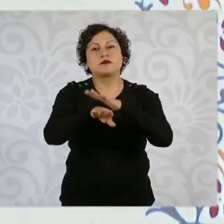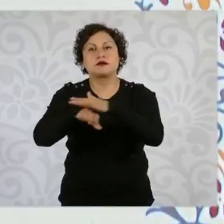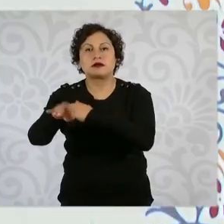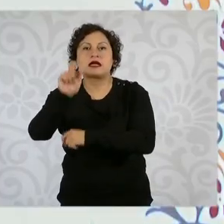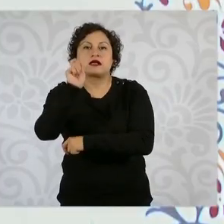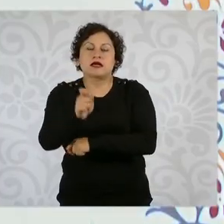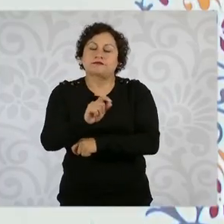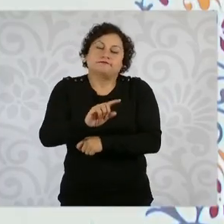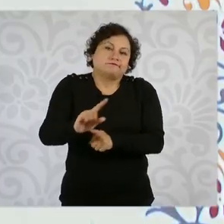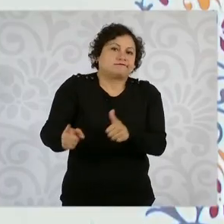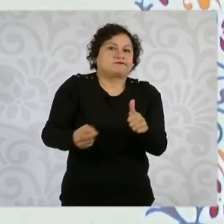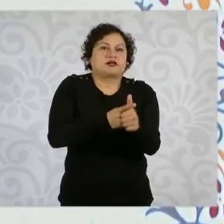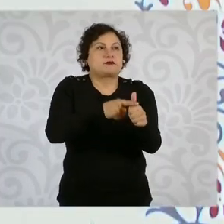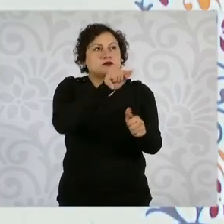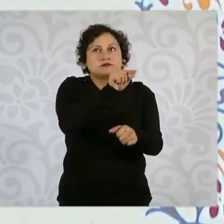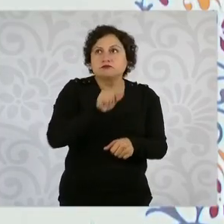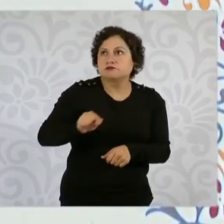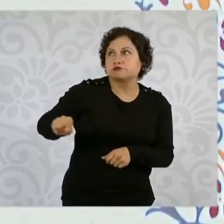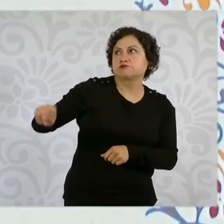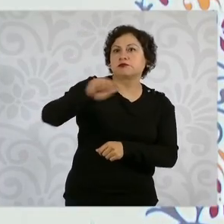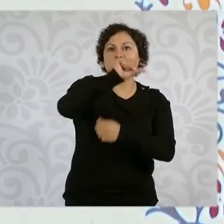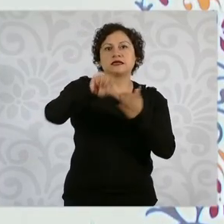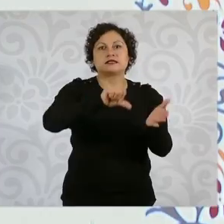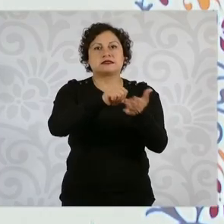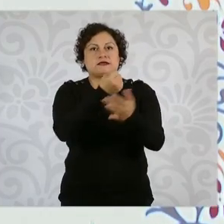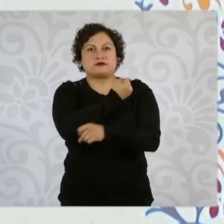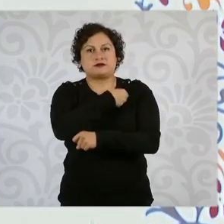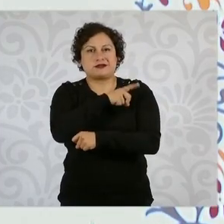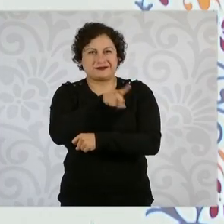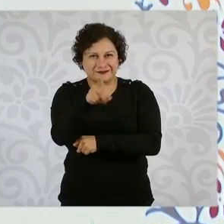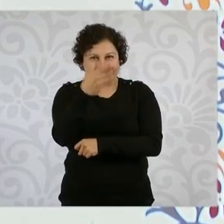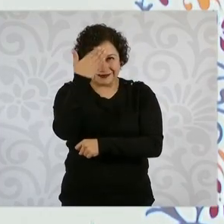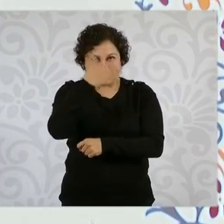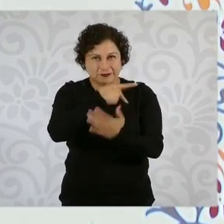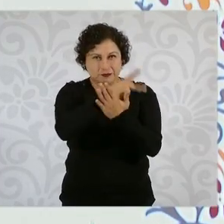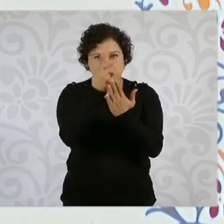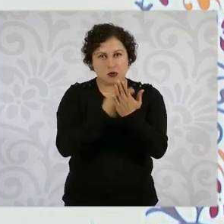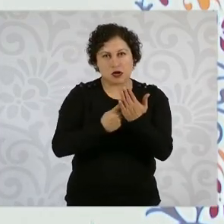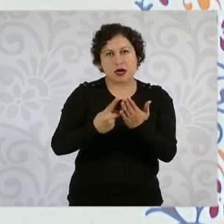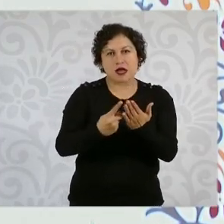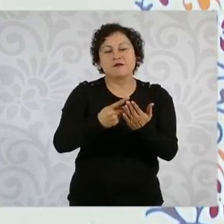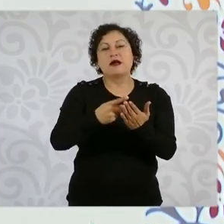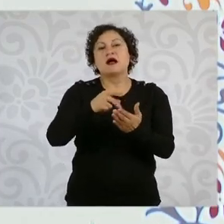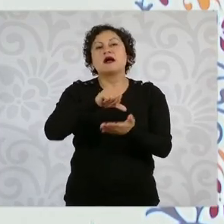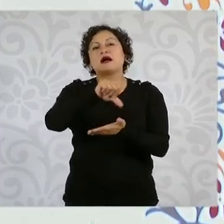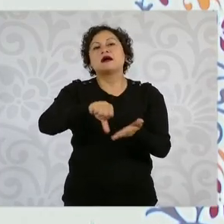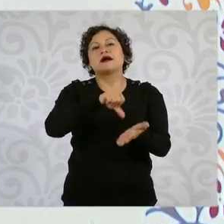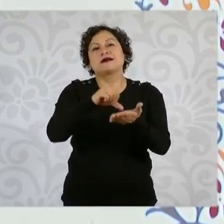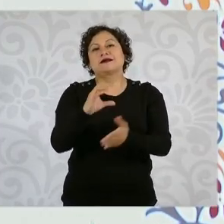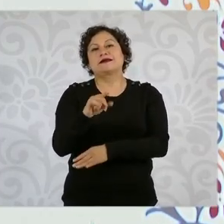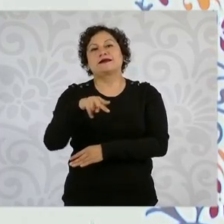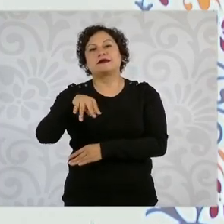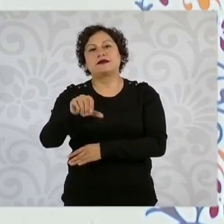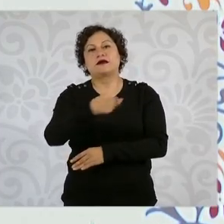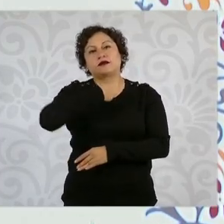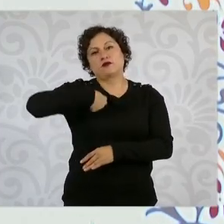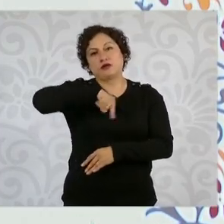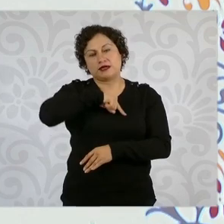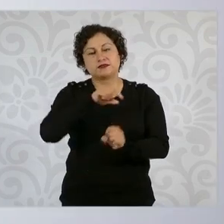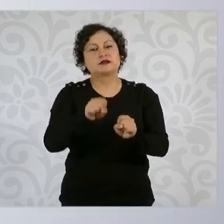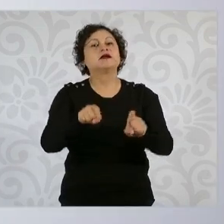esos centros de salud, por eso fue el programa de la clínica Es Nuestra y también la cobertura de médicos,